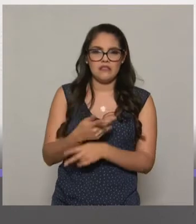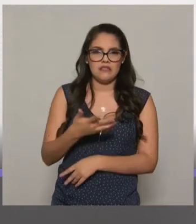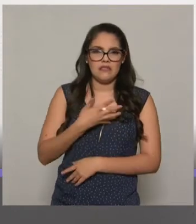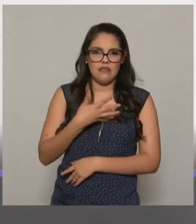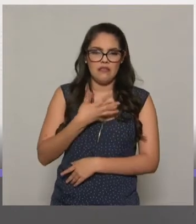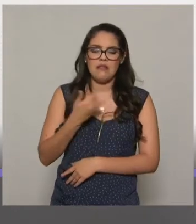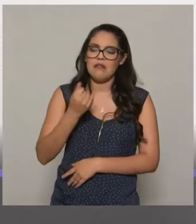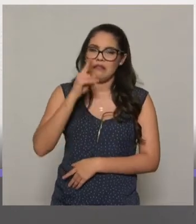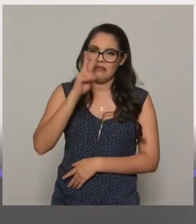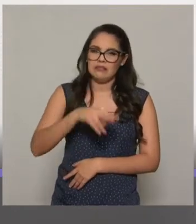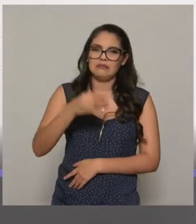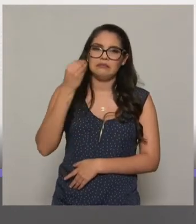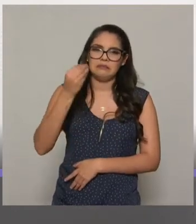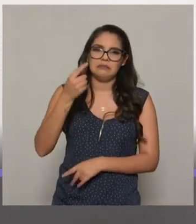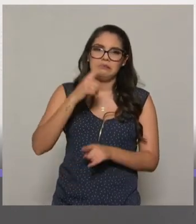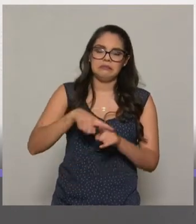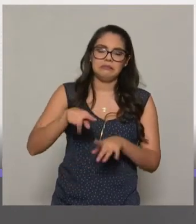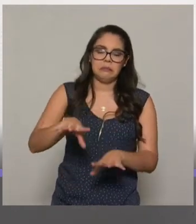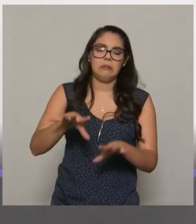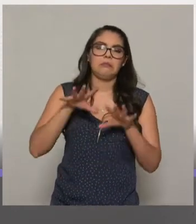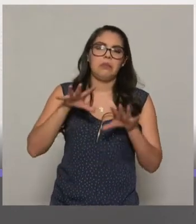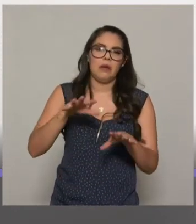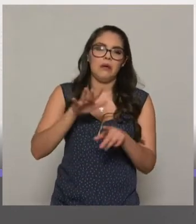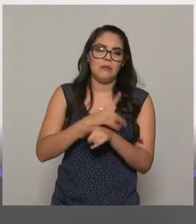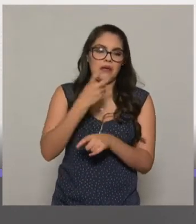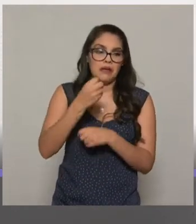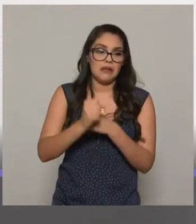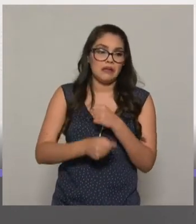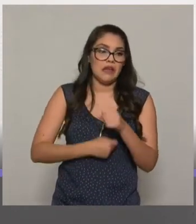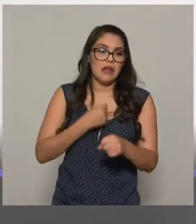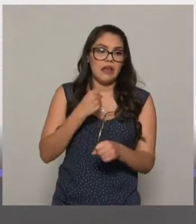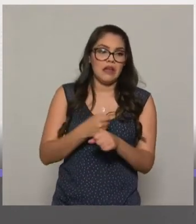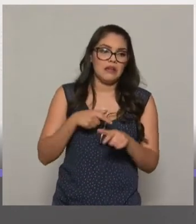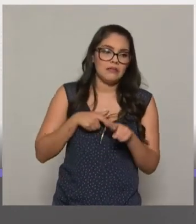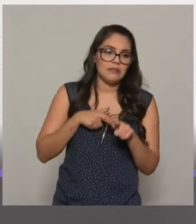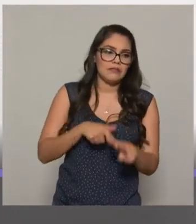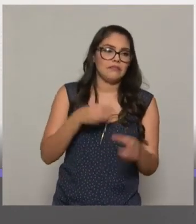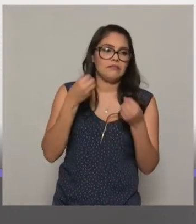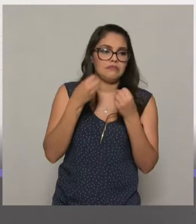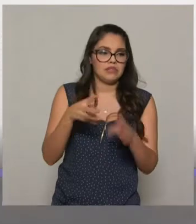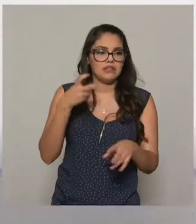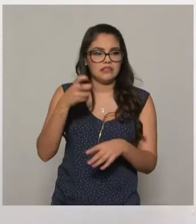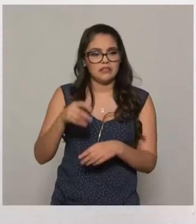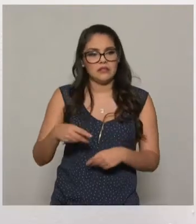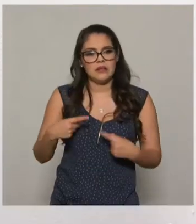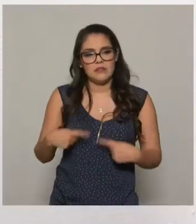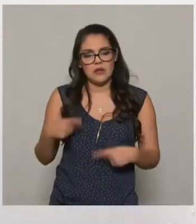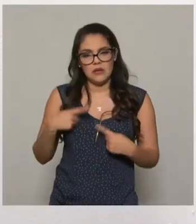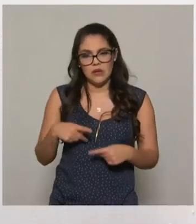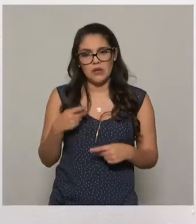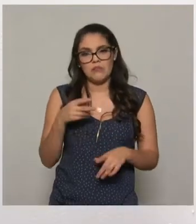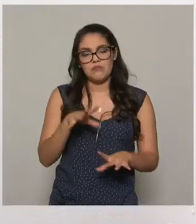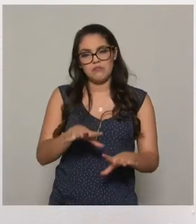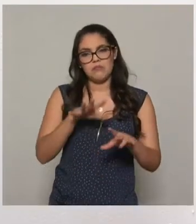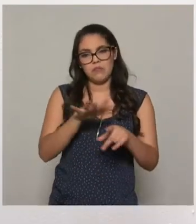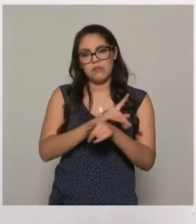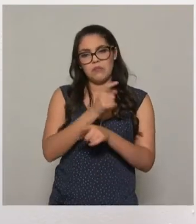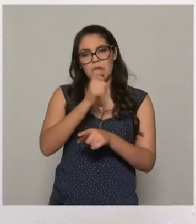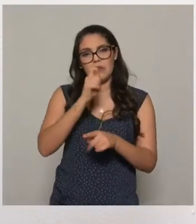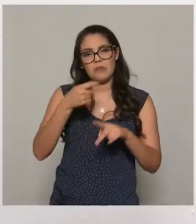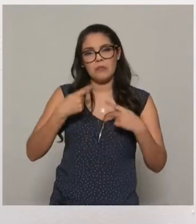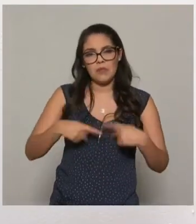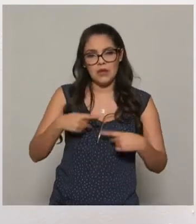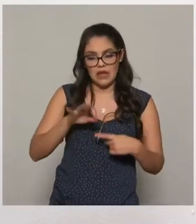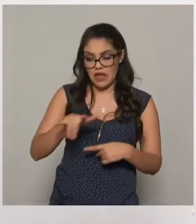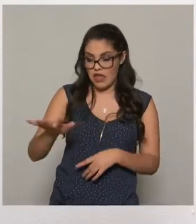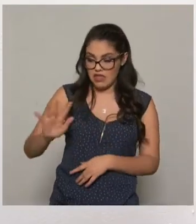realmente también de los números que llaman la atención, ¿no? Porque son los años de vida productiva perdidos de estos pacientes, y eso es lo que causa el impacto, porque son pacientes que